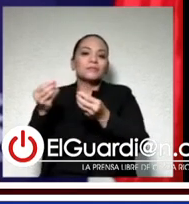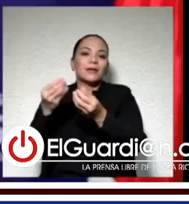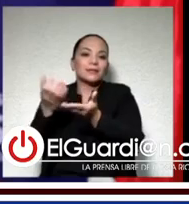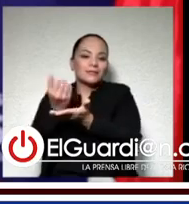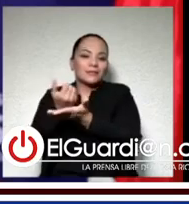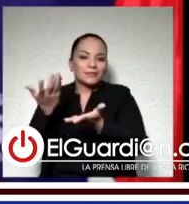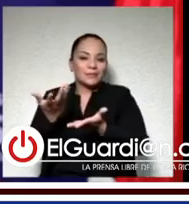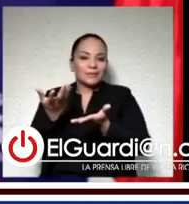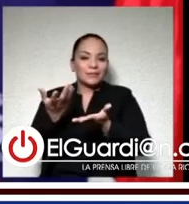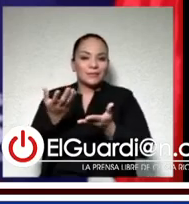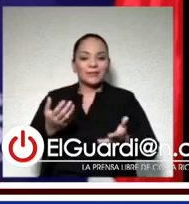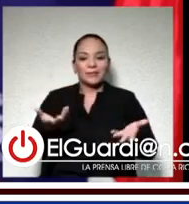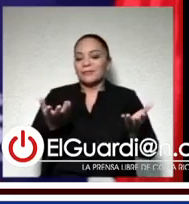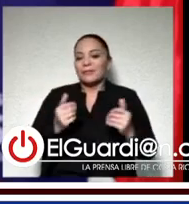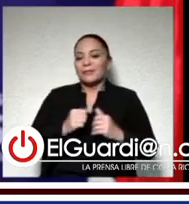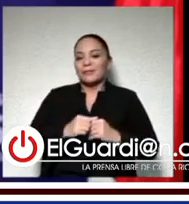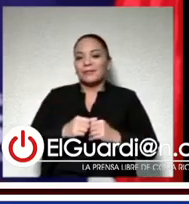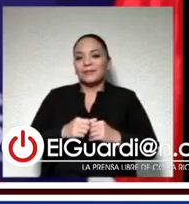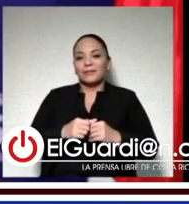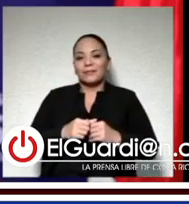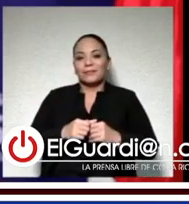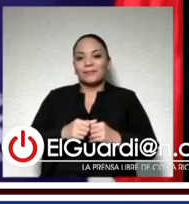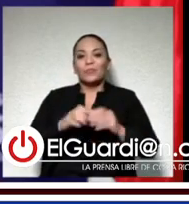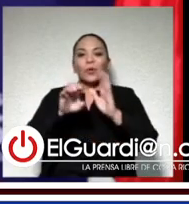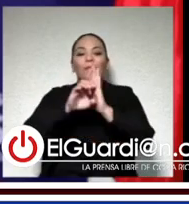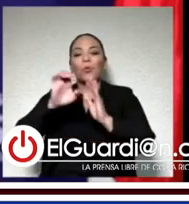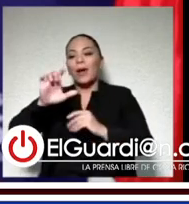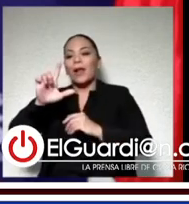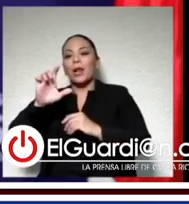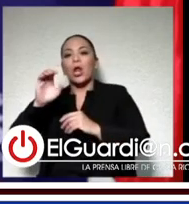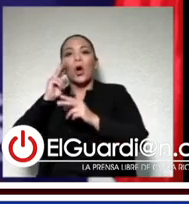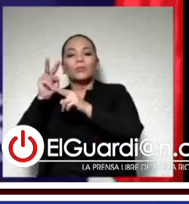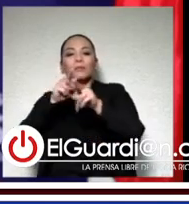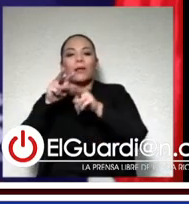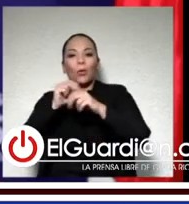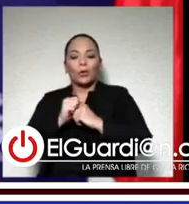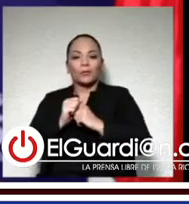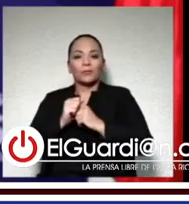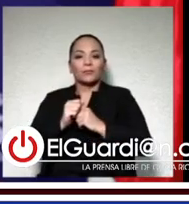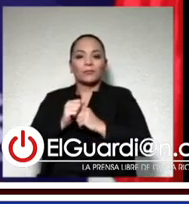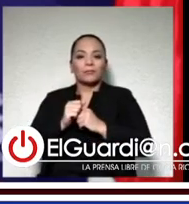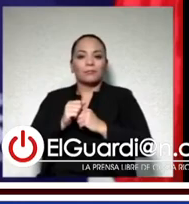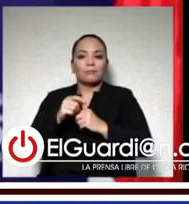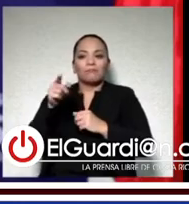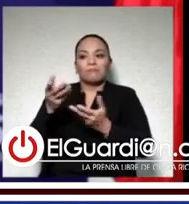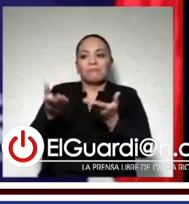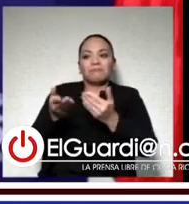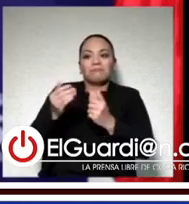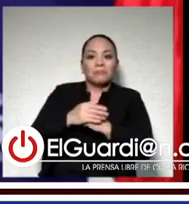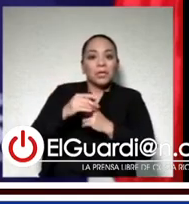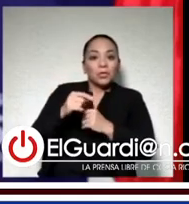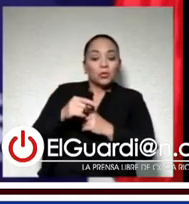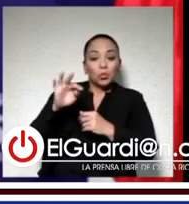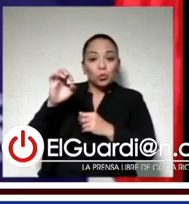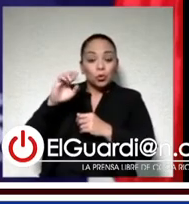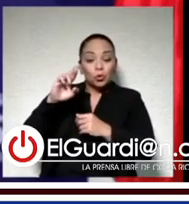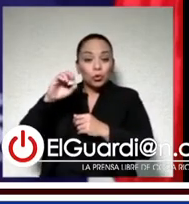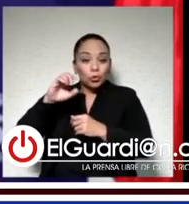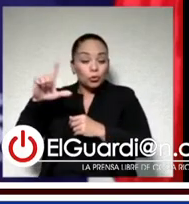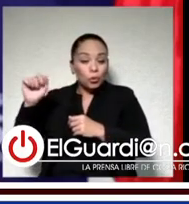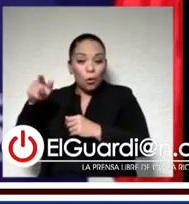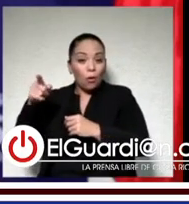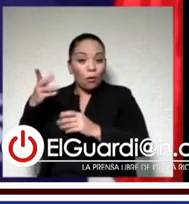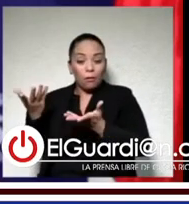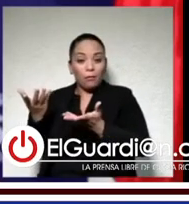meter, no es que la está atacando usted, al Observador. El Observador es un troll de fulano tal que lo que quiere hacer tal cosa. No, sería falta de respeto.